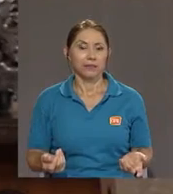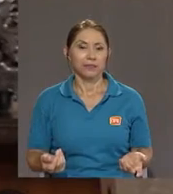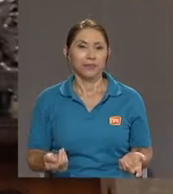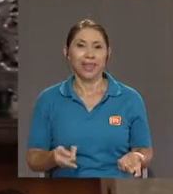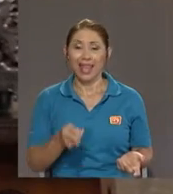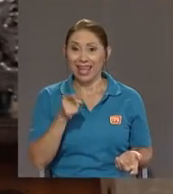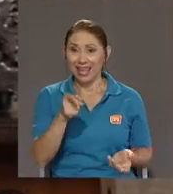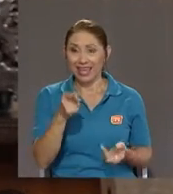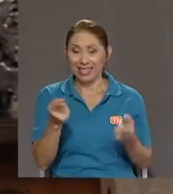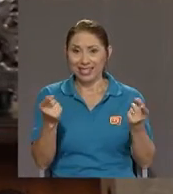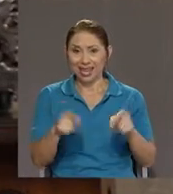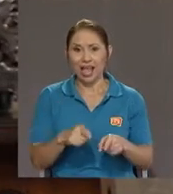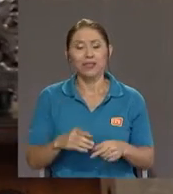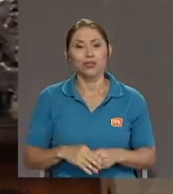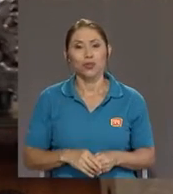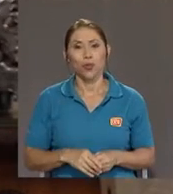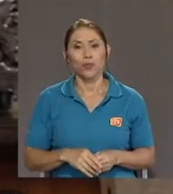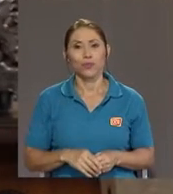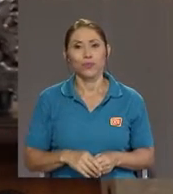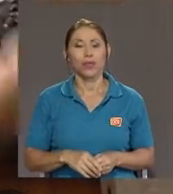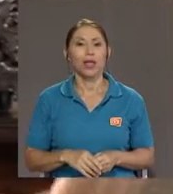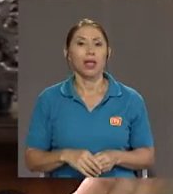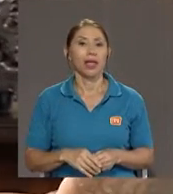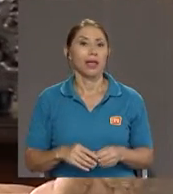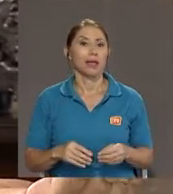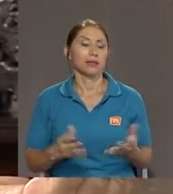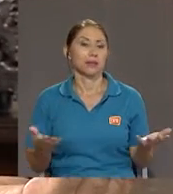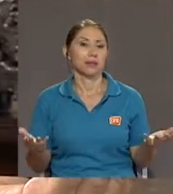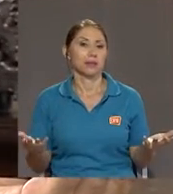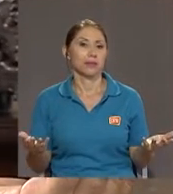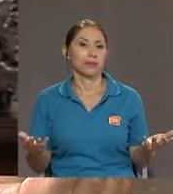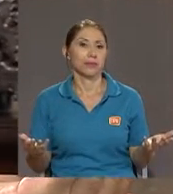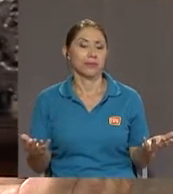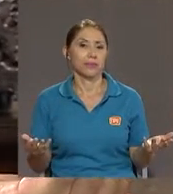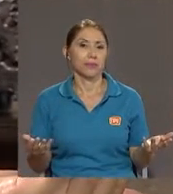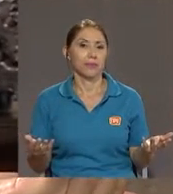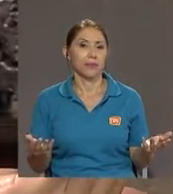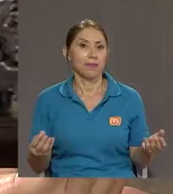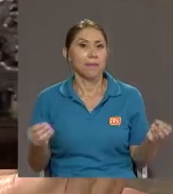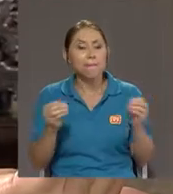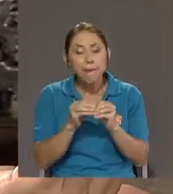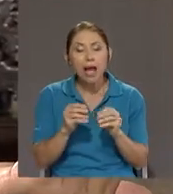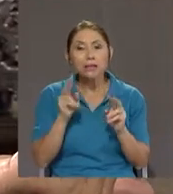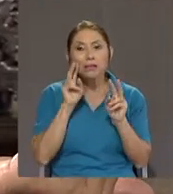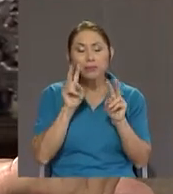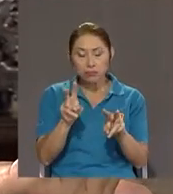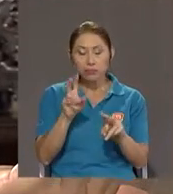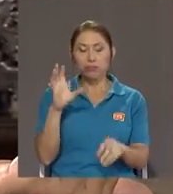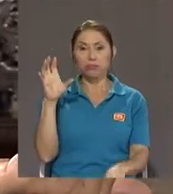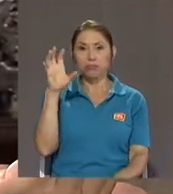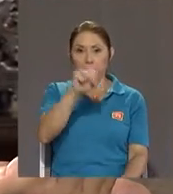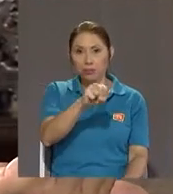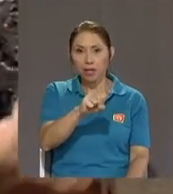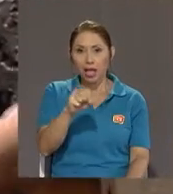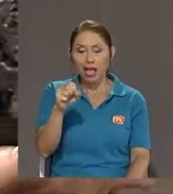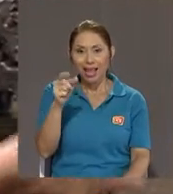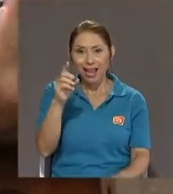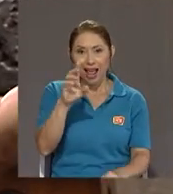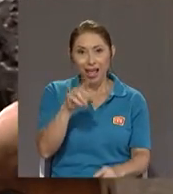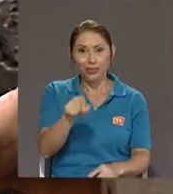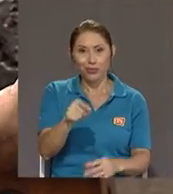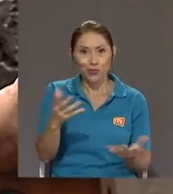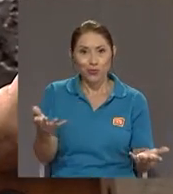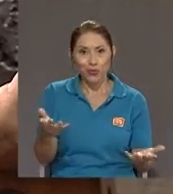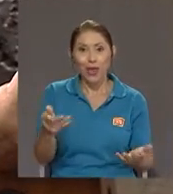En ese caso es incluso más obvio el asunto. El país se endeuda con